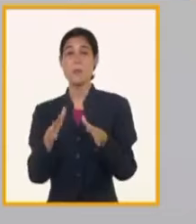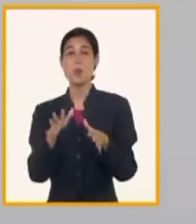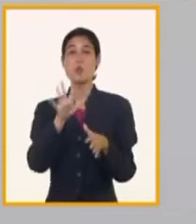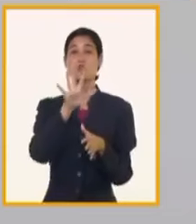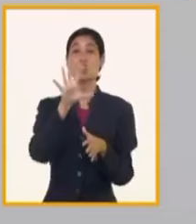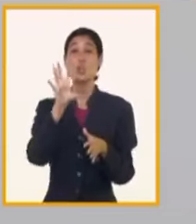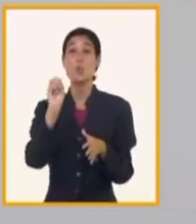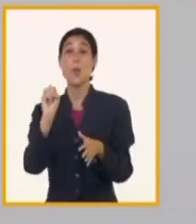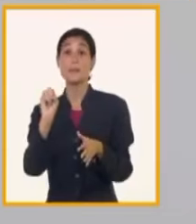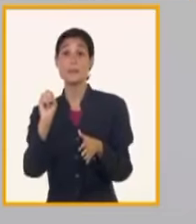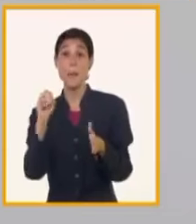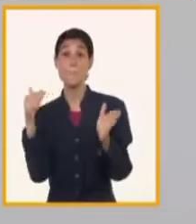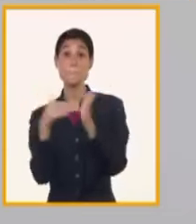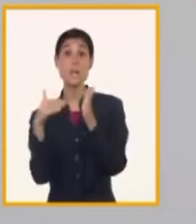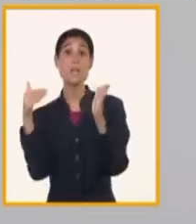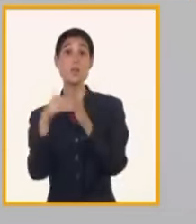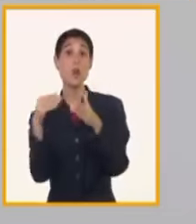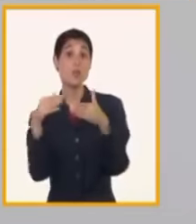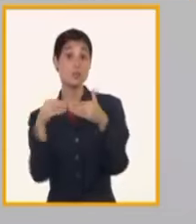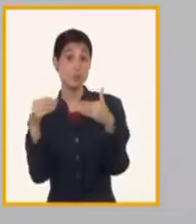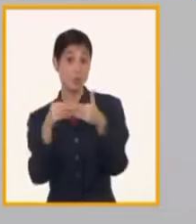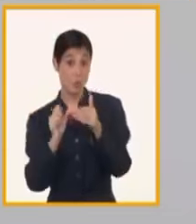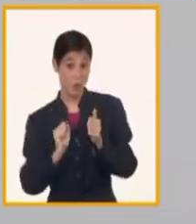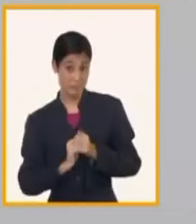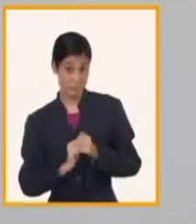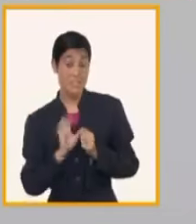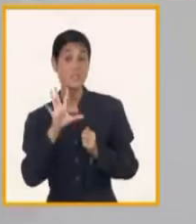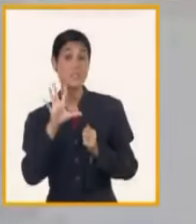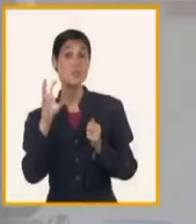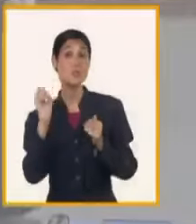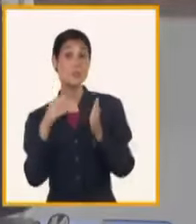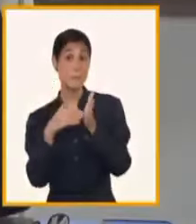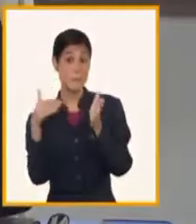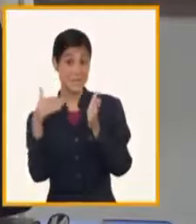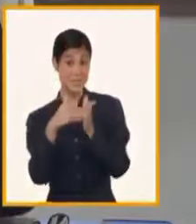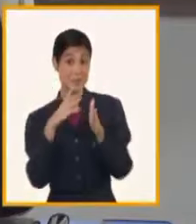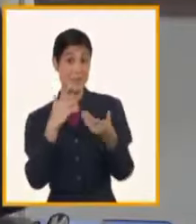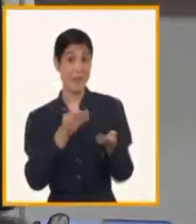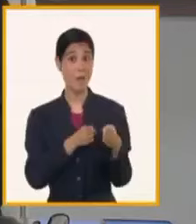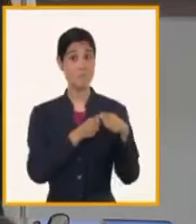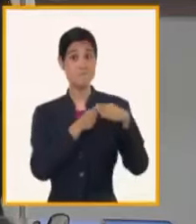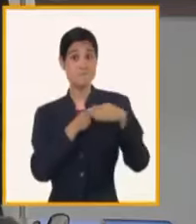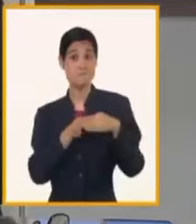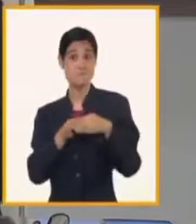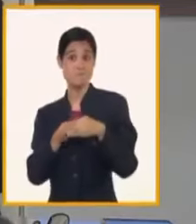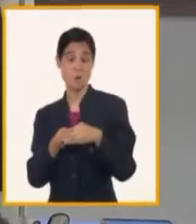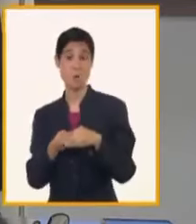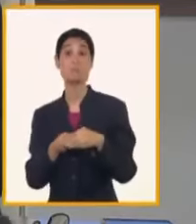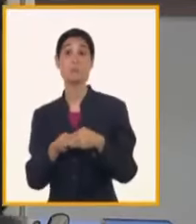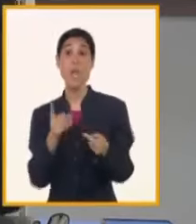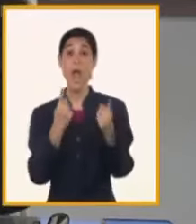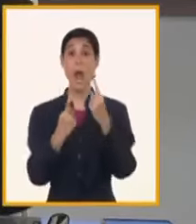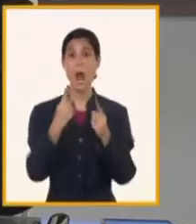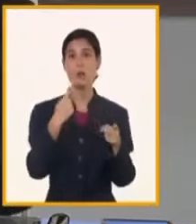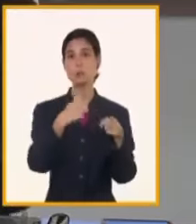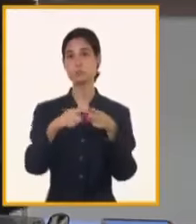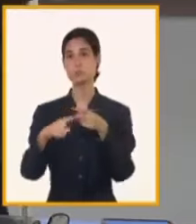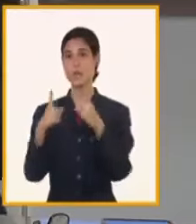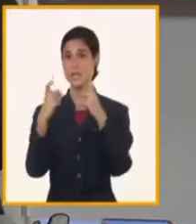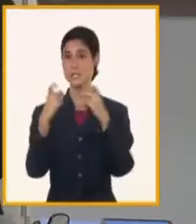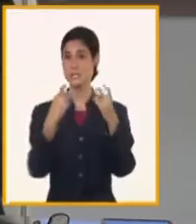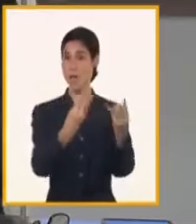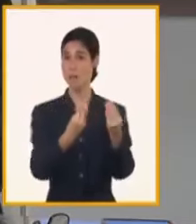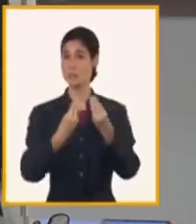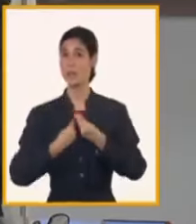dólares para recuperar o para importar los equipos que que no se producen de y los equipos auxiliares